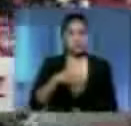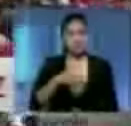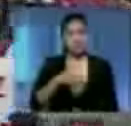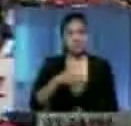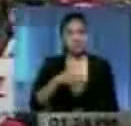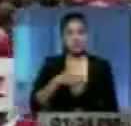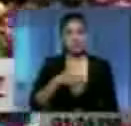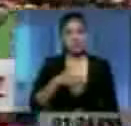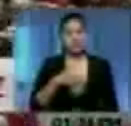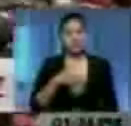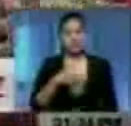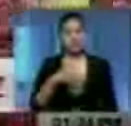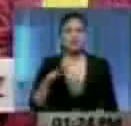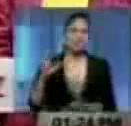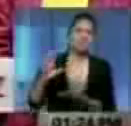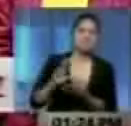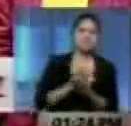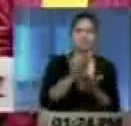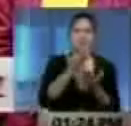o asaltaron el poder,